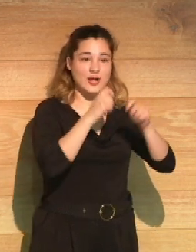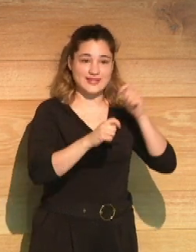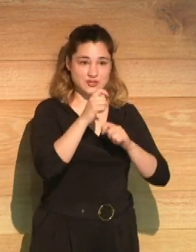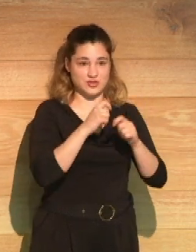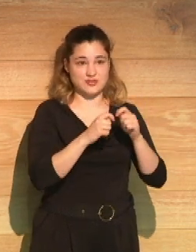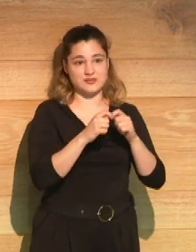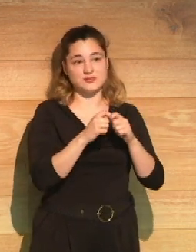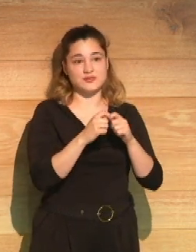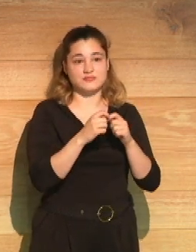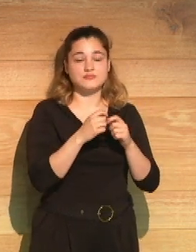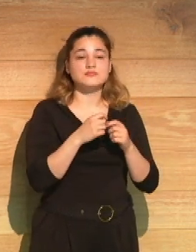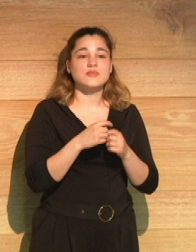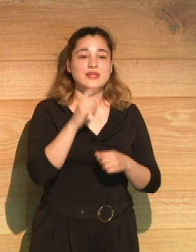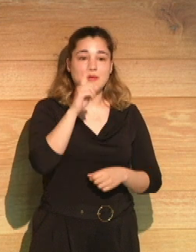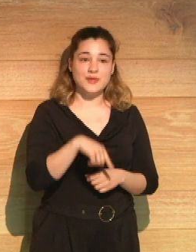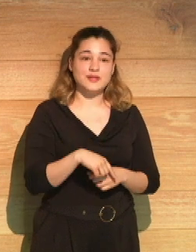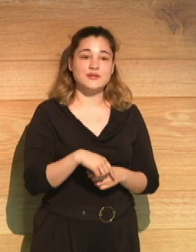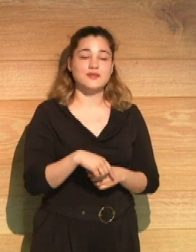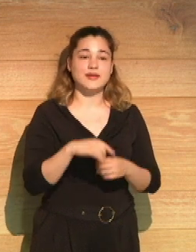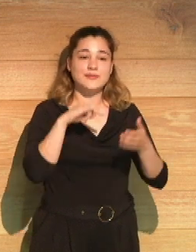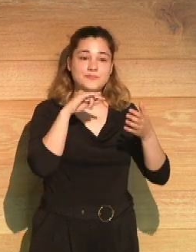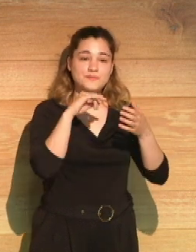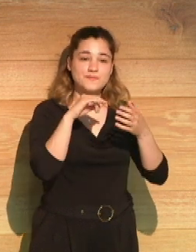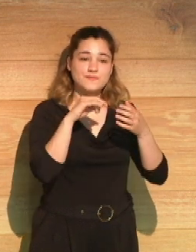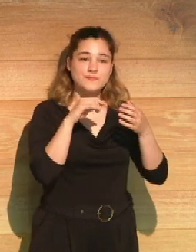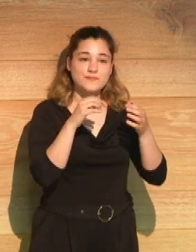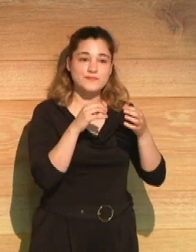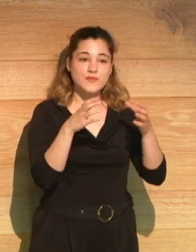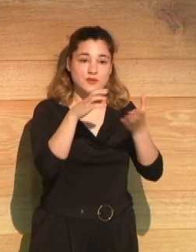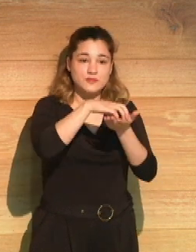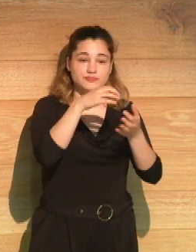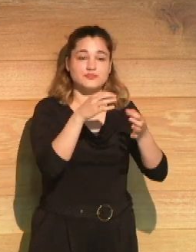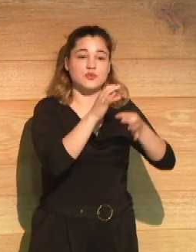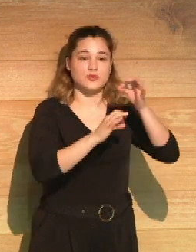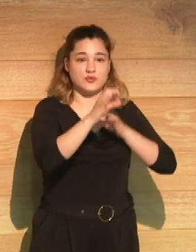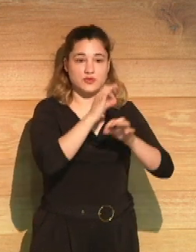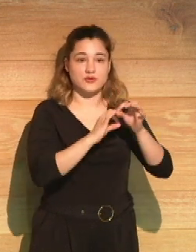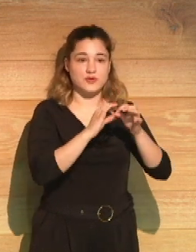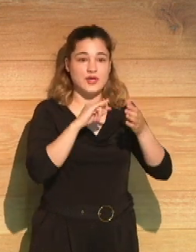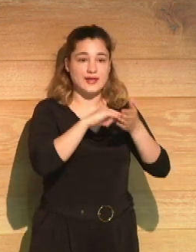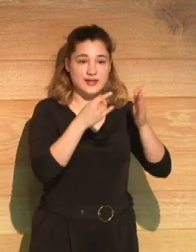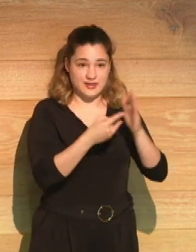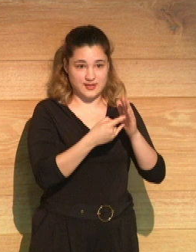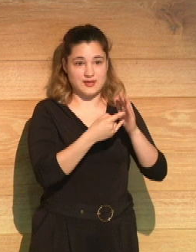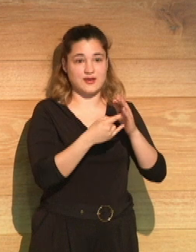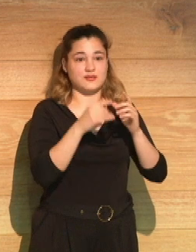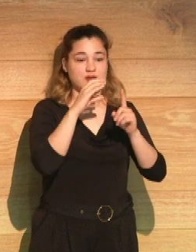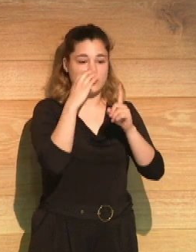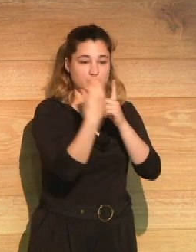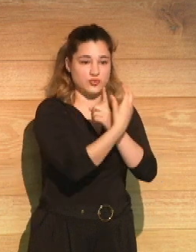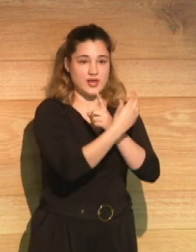lucro y establecimiento de alianzas estratégicas entre organizaciones culturales y organizaciones del